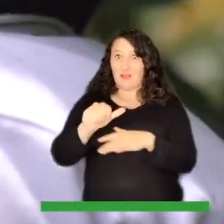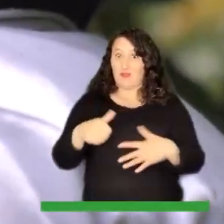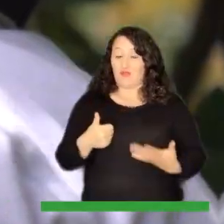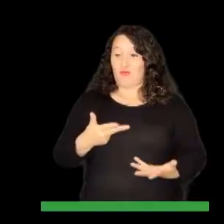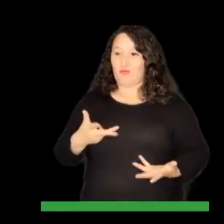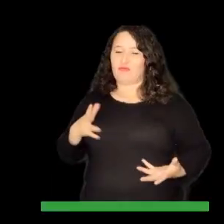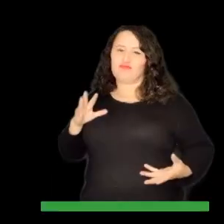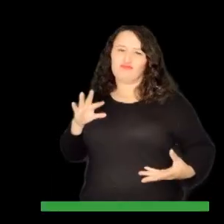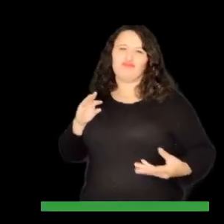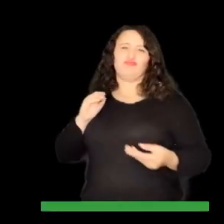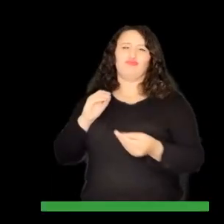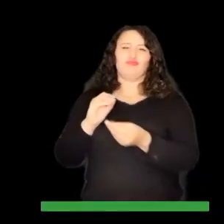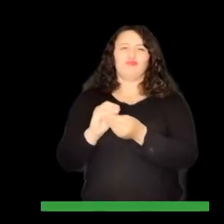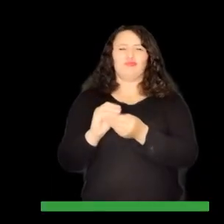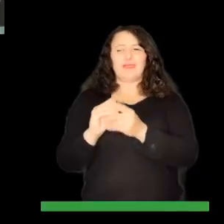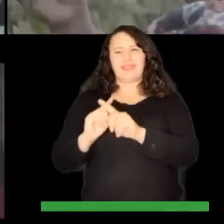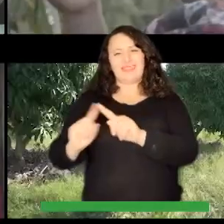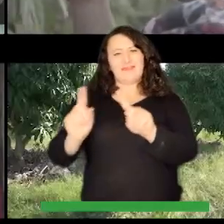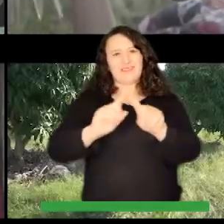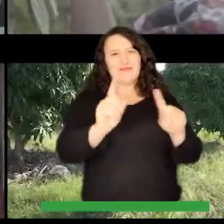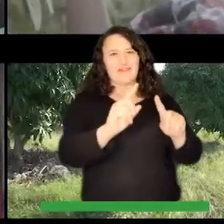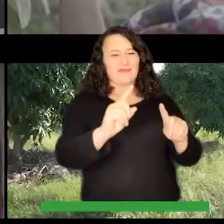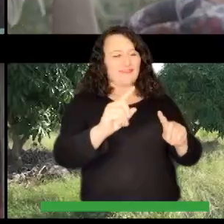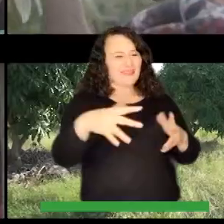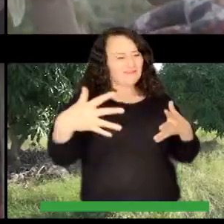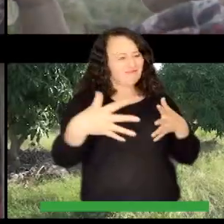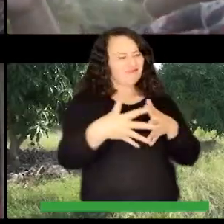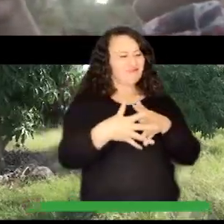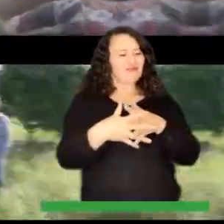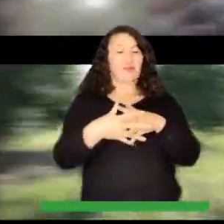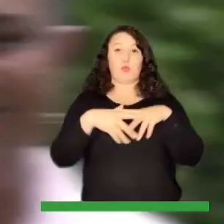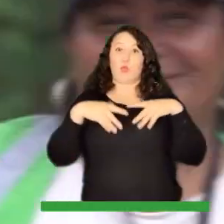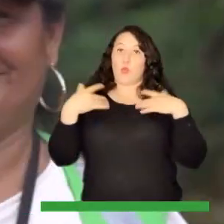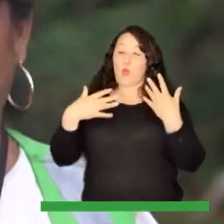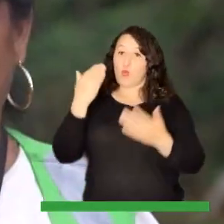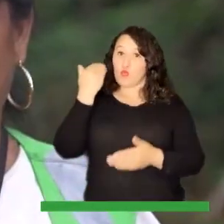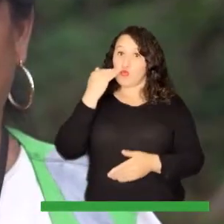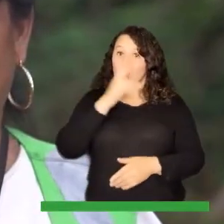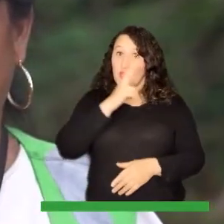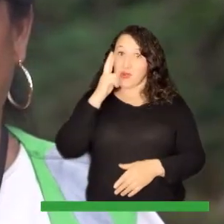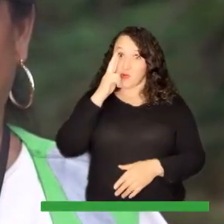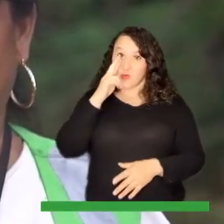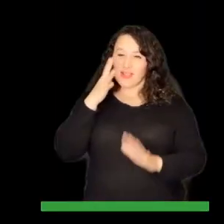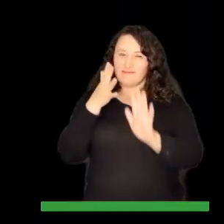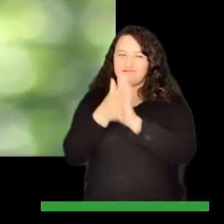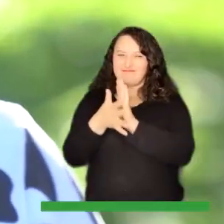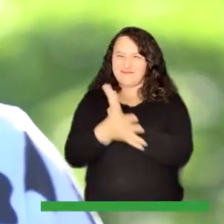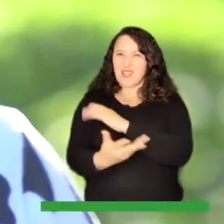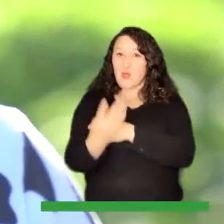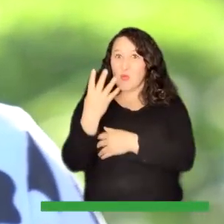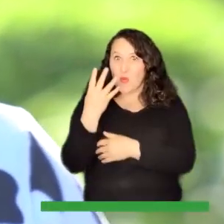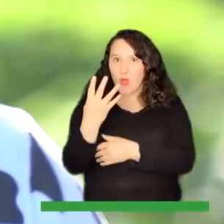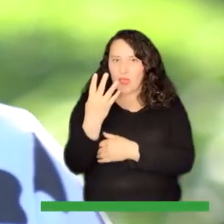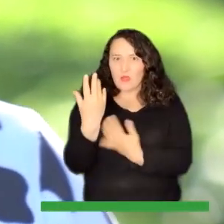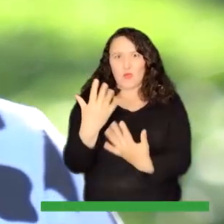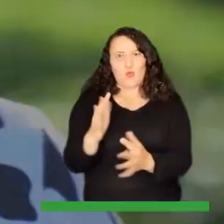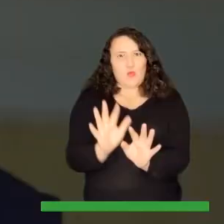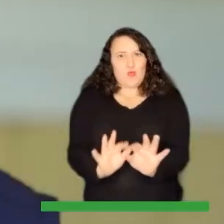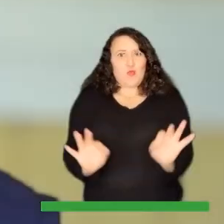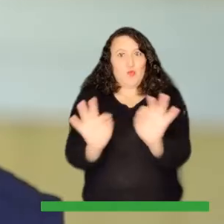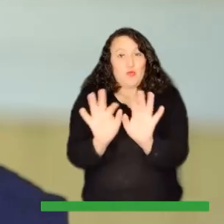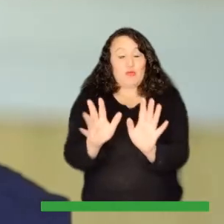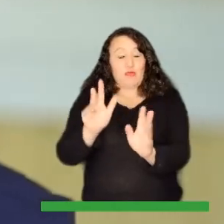poder sumarnos desde lo que hacemos diferencialmente con la mujer rural. Nos llevan a descubrir cuatro historias y razones por las que son vitales